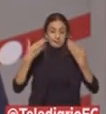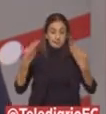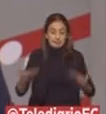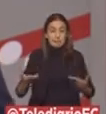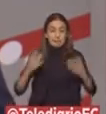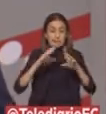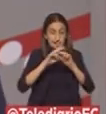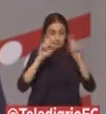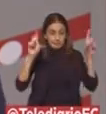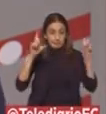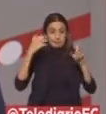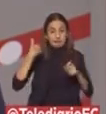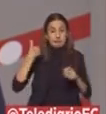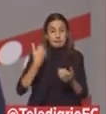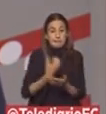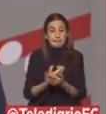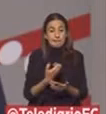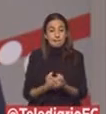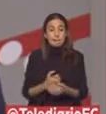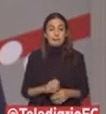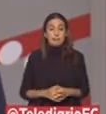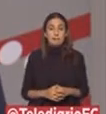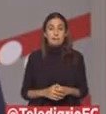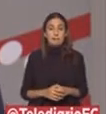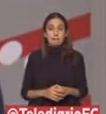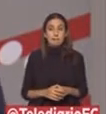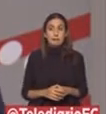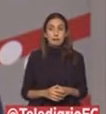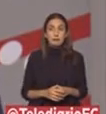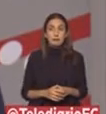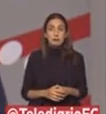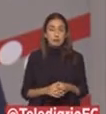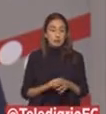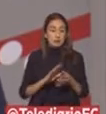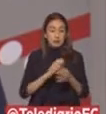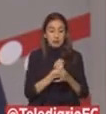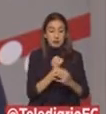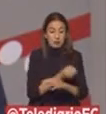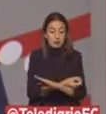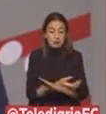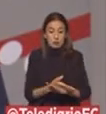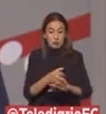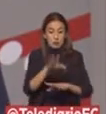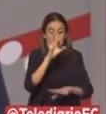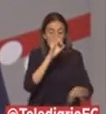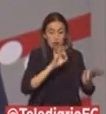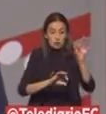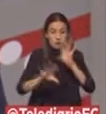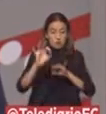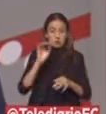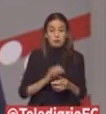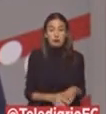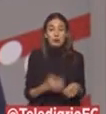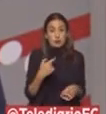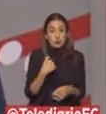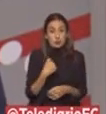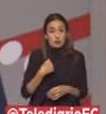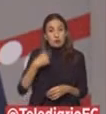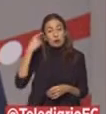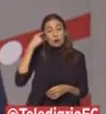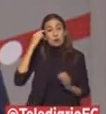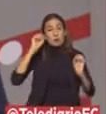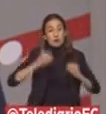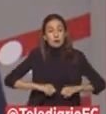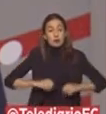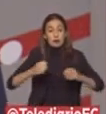de empresas de economía binacional y demás es una de las opciones que van surgiendo ahí y yo creo que es más bien